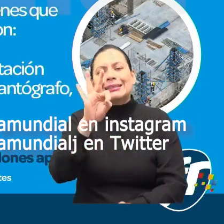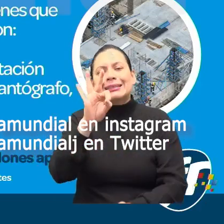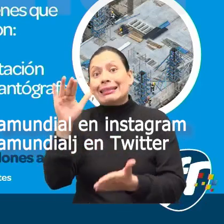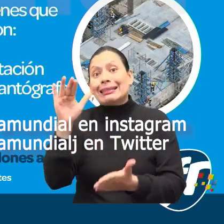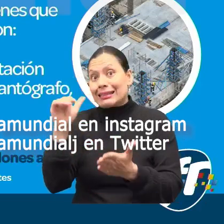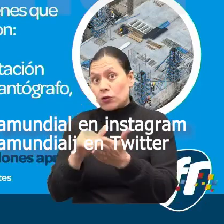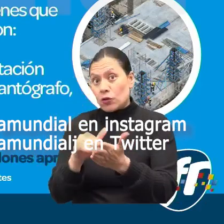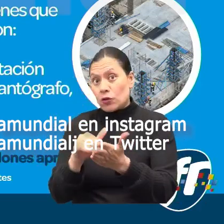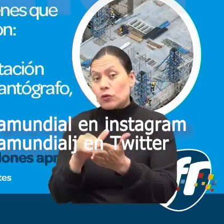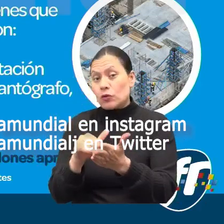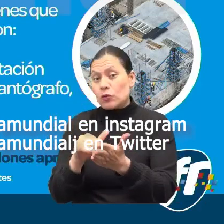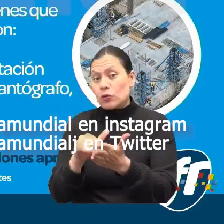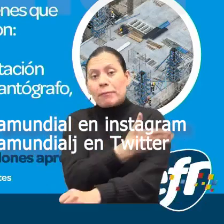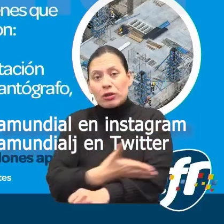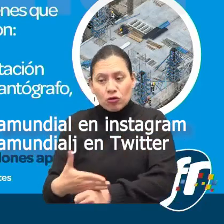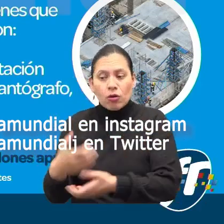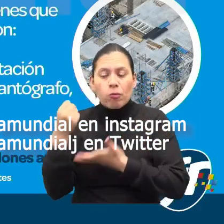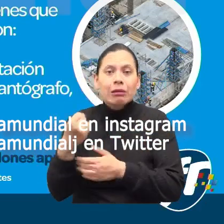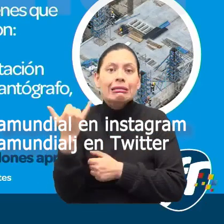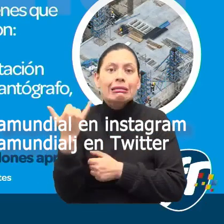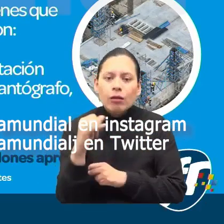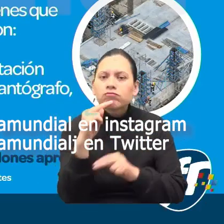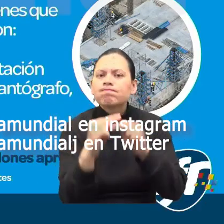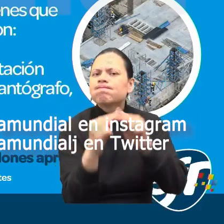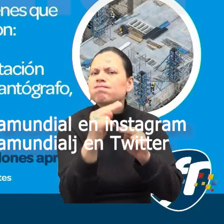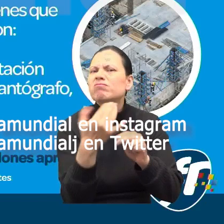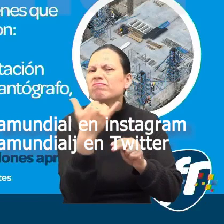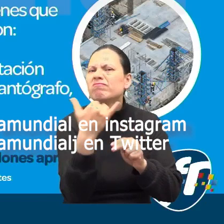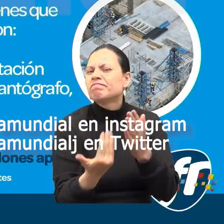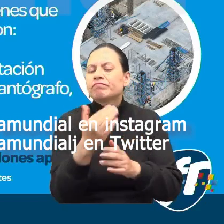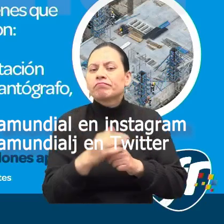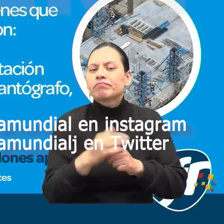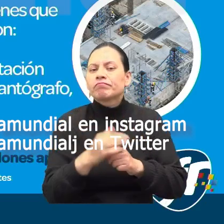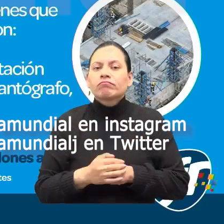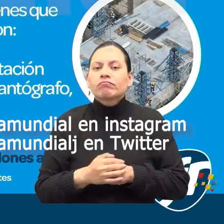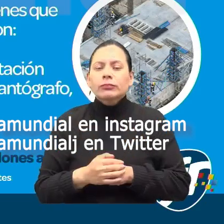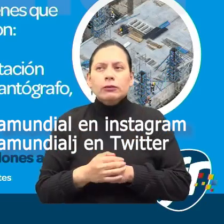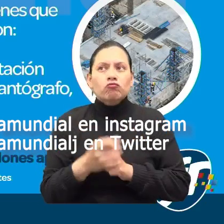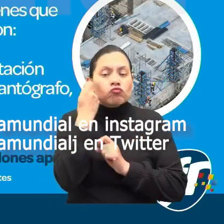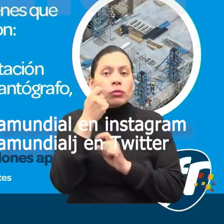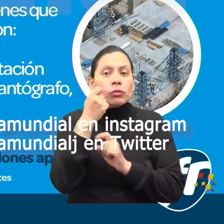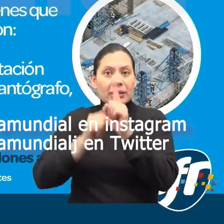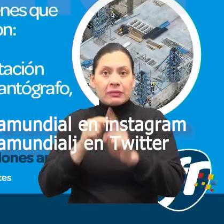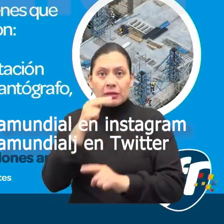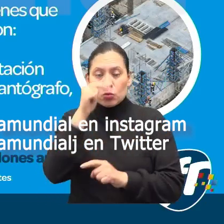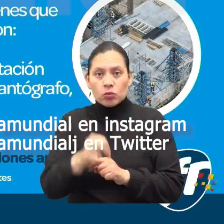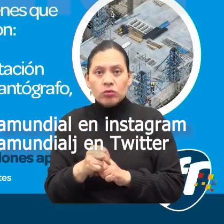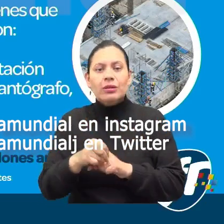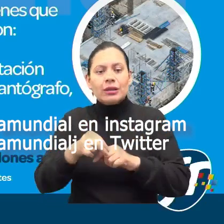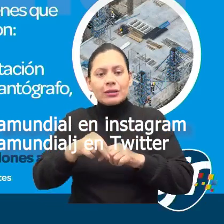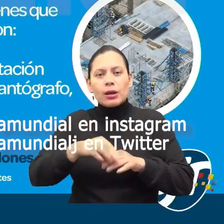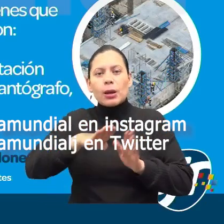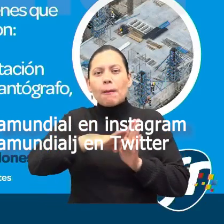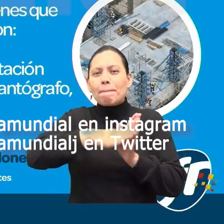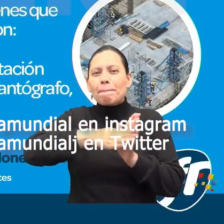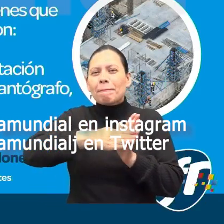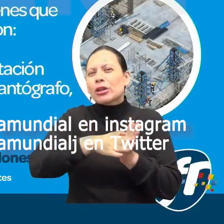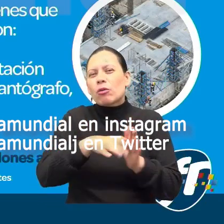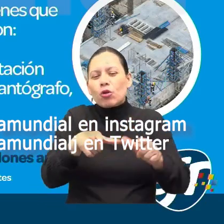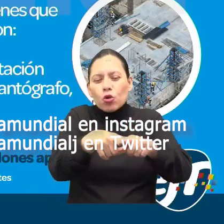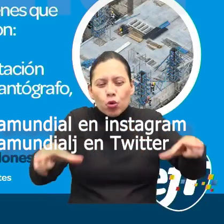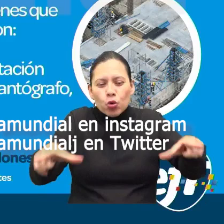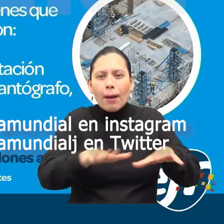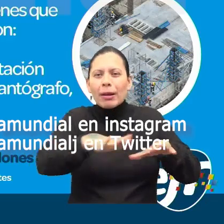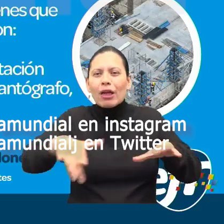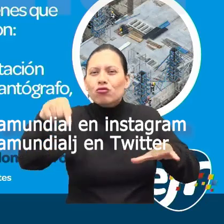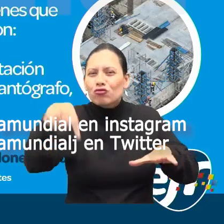millones de pesos que hoy está terminado. Y ya iniciamos las obras desde el mes de junio de este año del Patio Taller El Corzo. ¿Qué es el Patio Taller El Corzo?